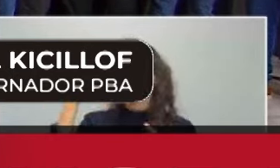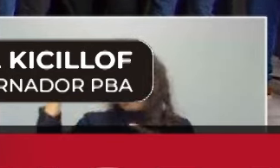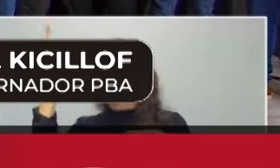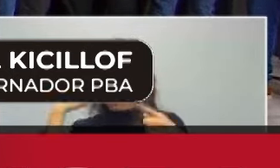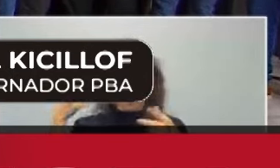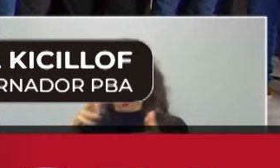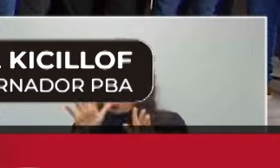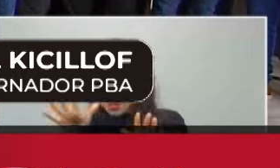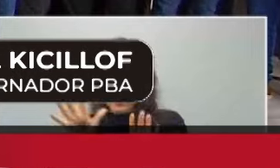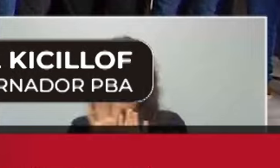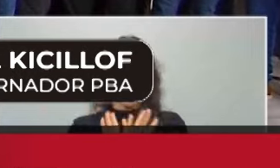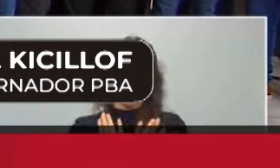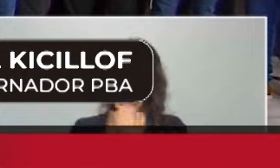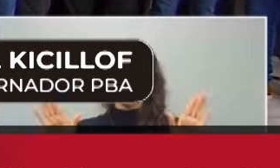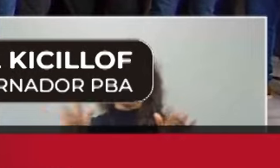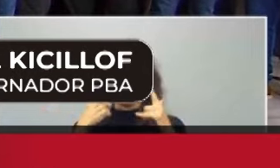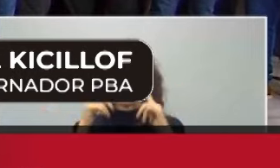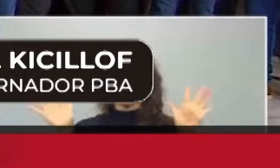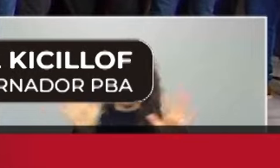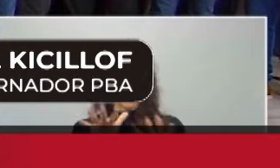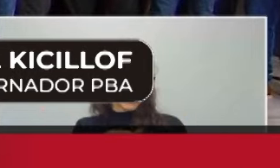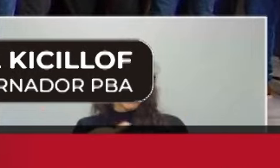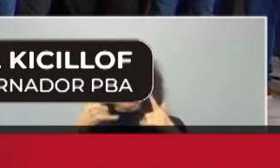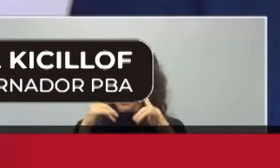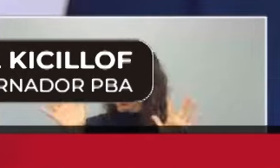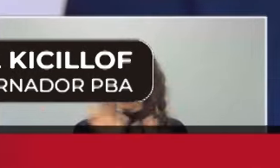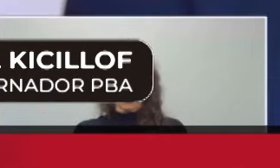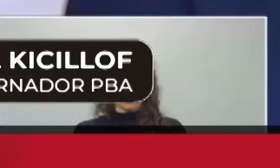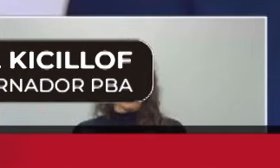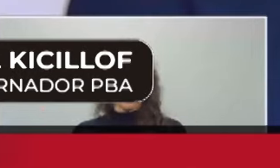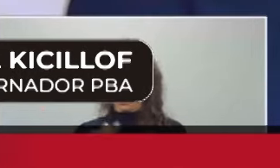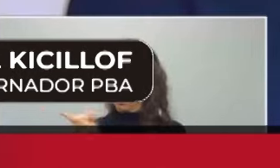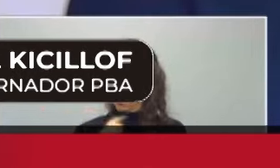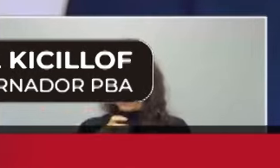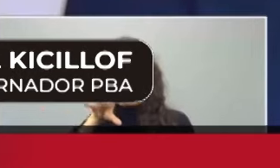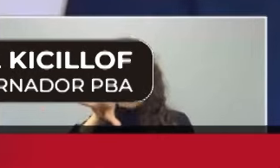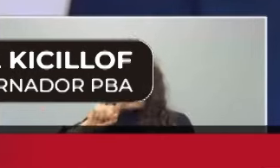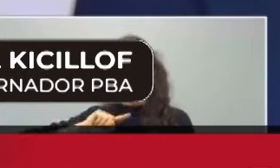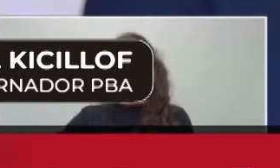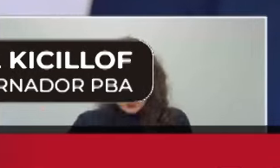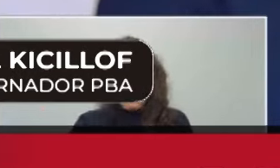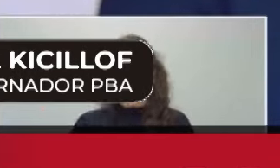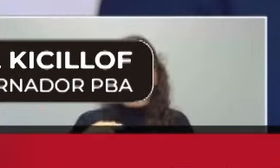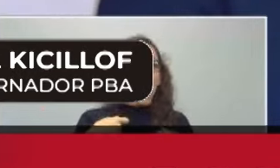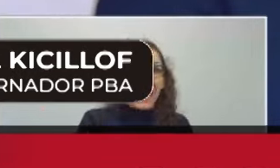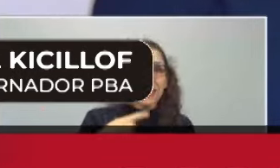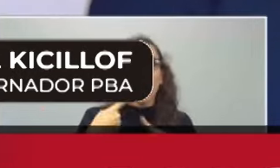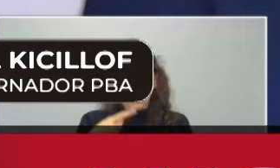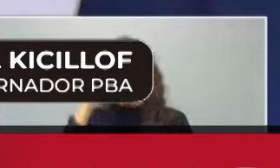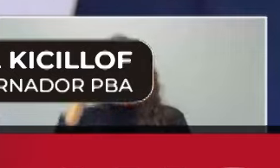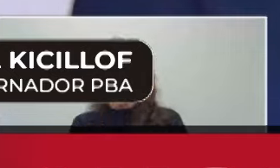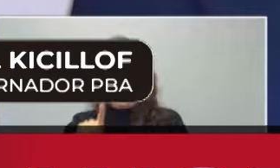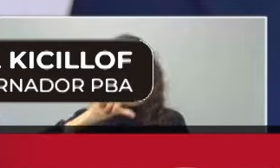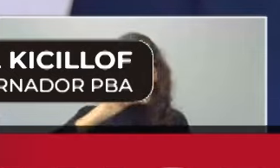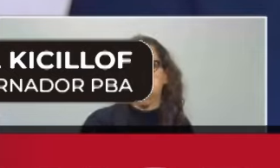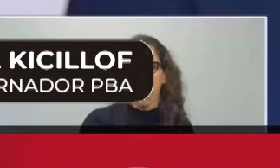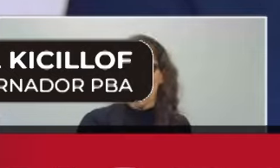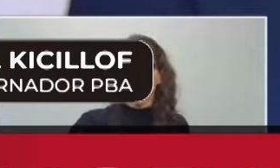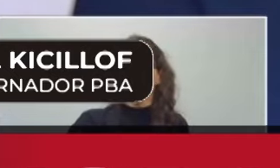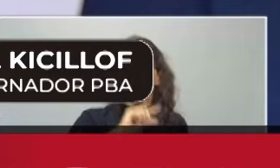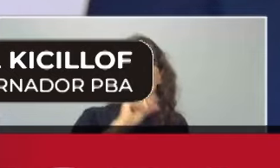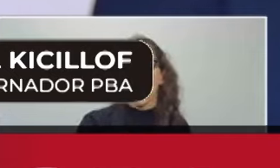absolutamente divorciado de la realidad. La provincia es la que menos gasta por habitante de la Argentina. Es la